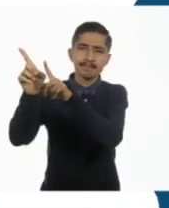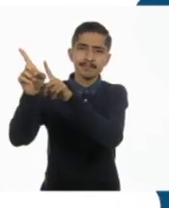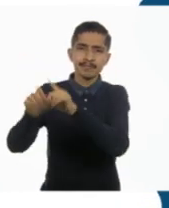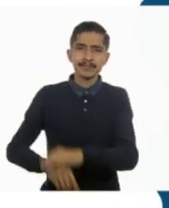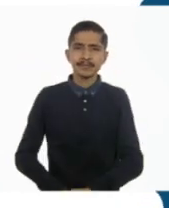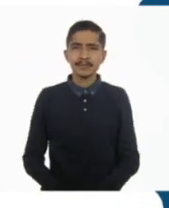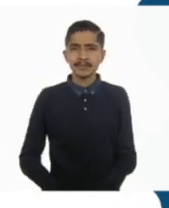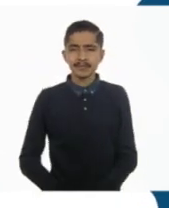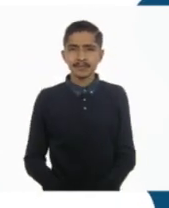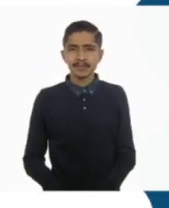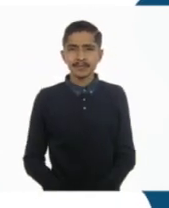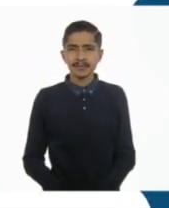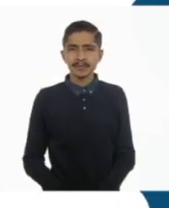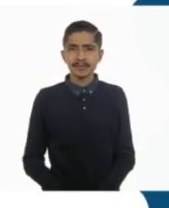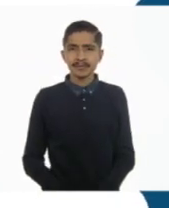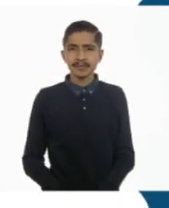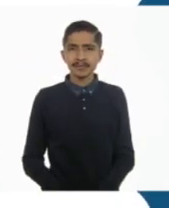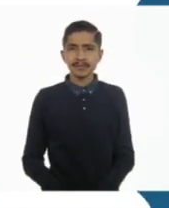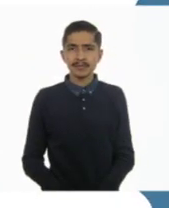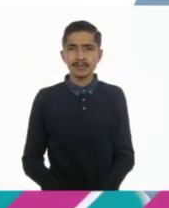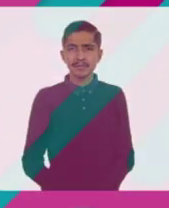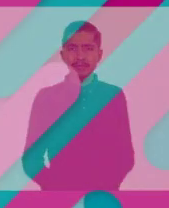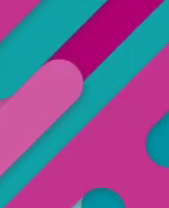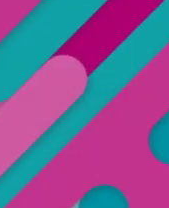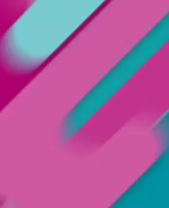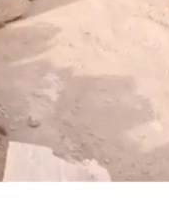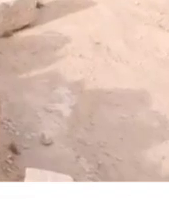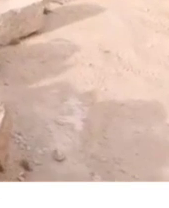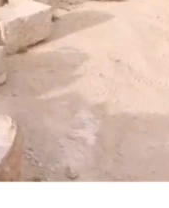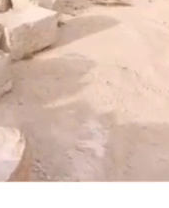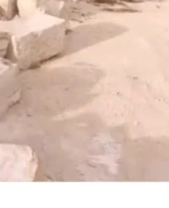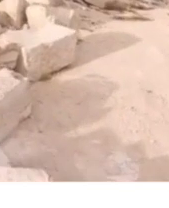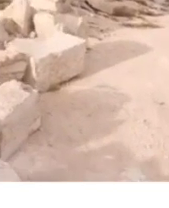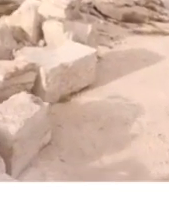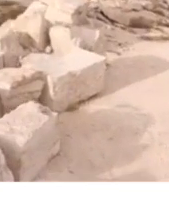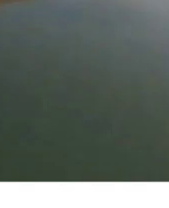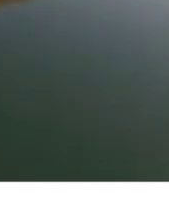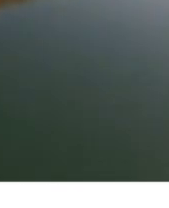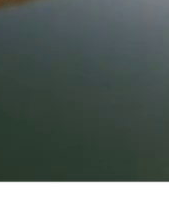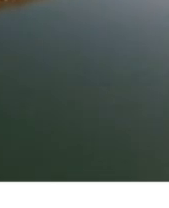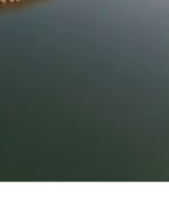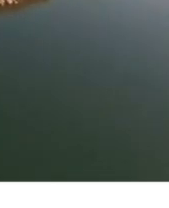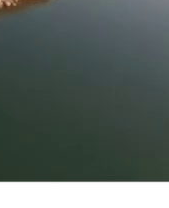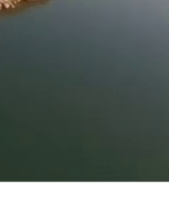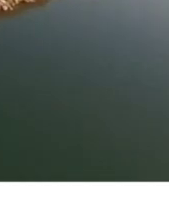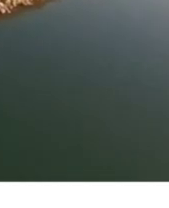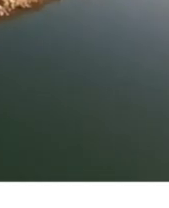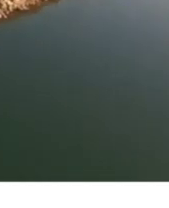aprendeencasa.cep.gov.mx.